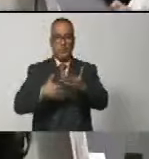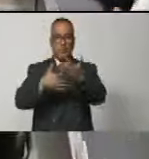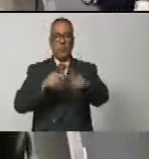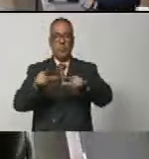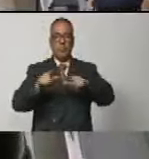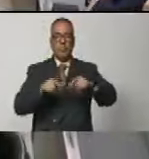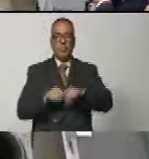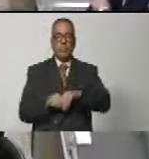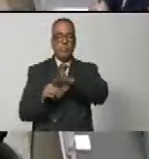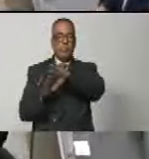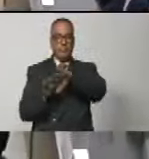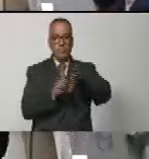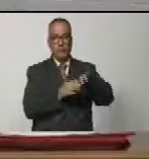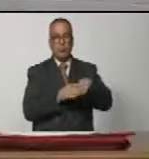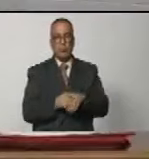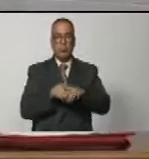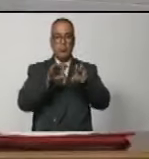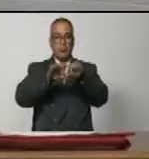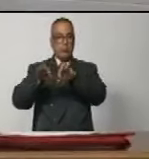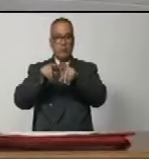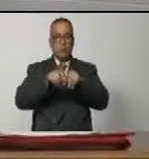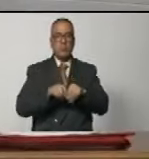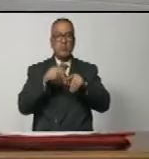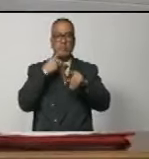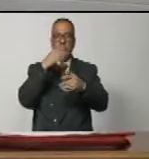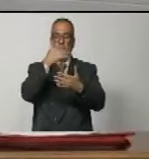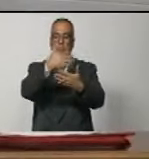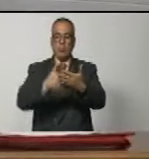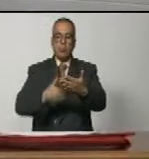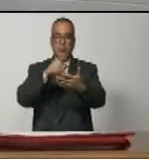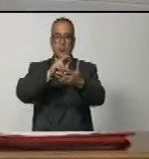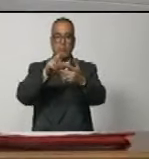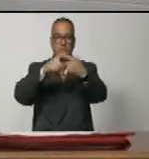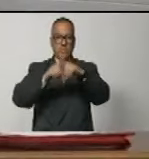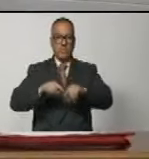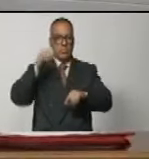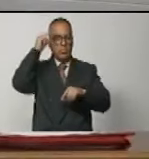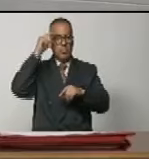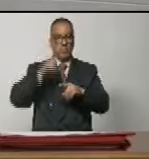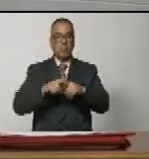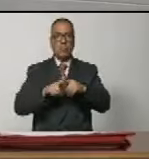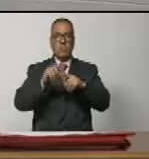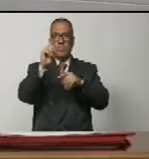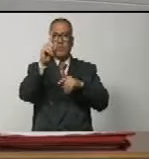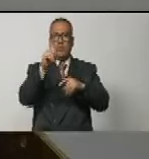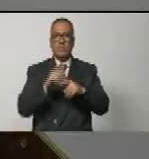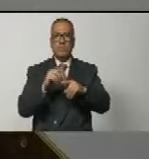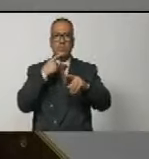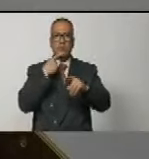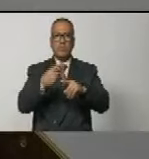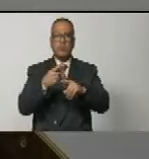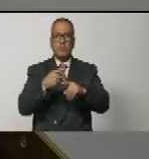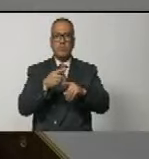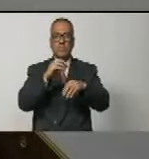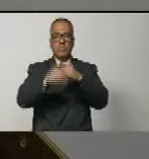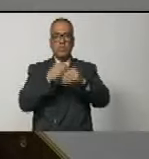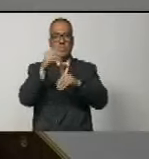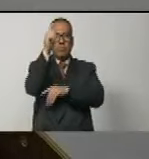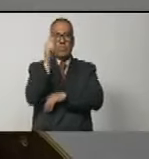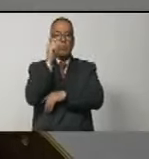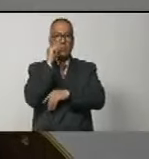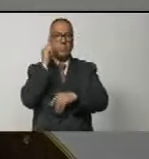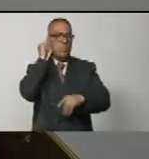correspondiente. Ciudadana secretaria, sírvase a dar lectura a la cuenta. Cuenta número 1. Solicitudes suscritas por los